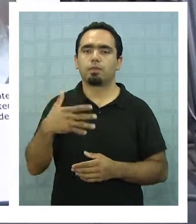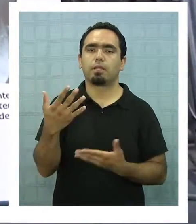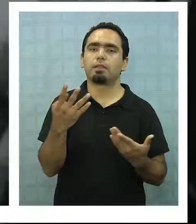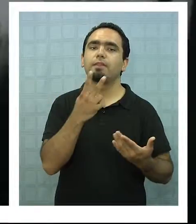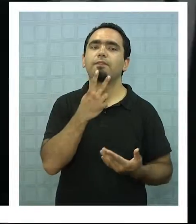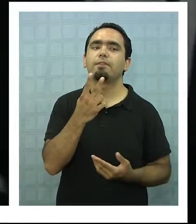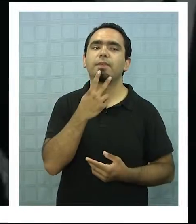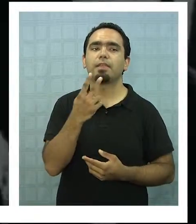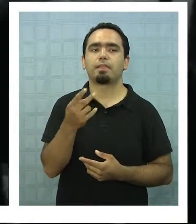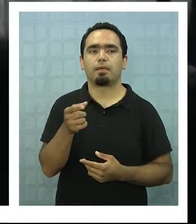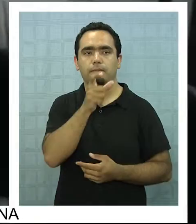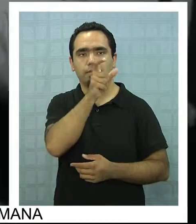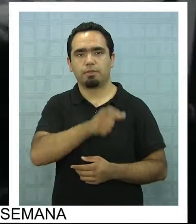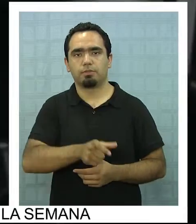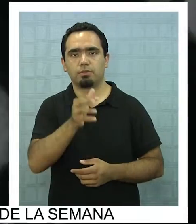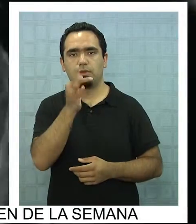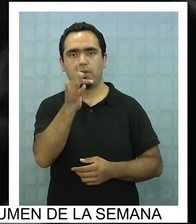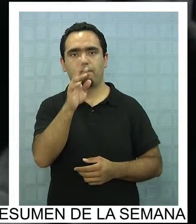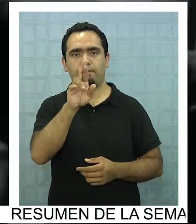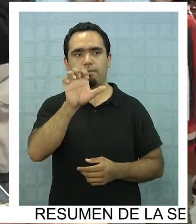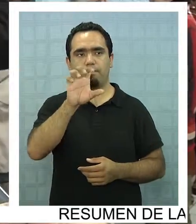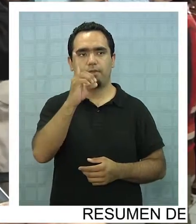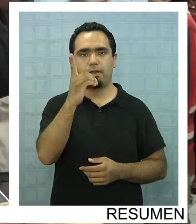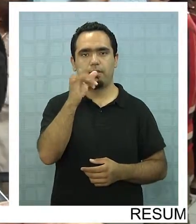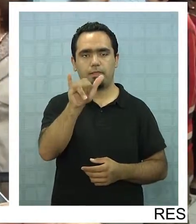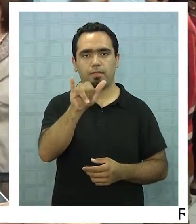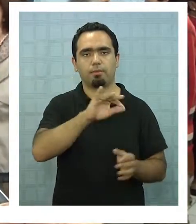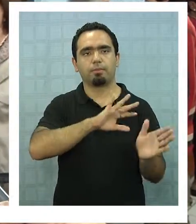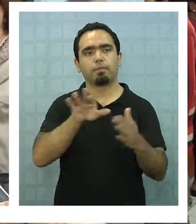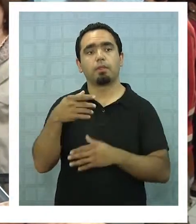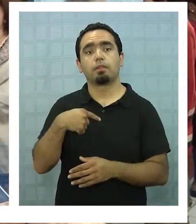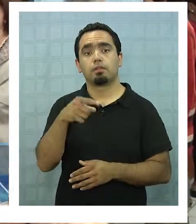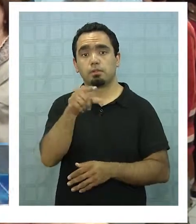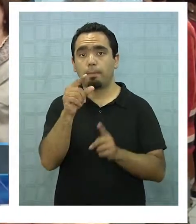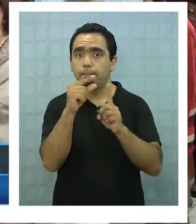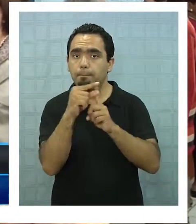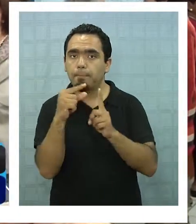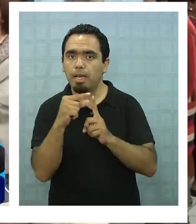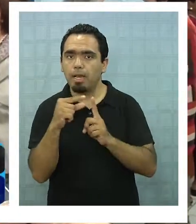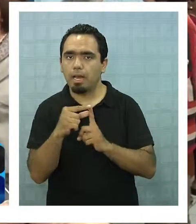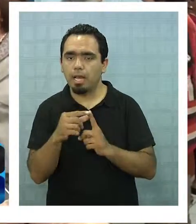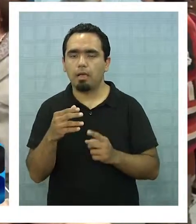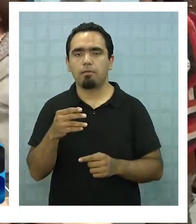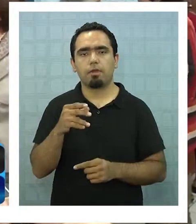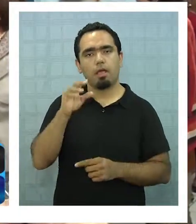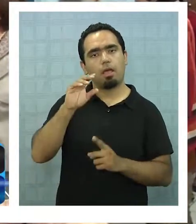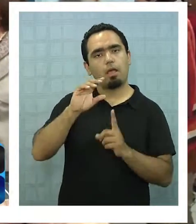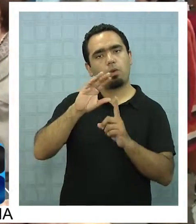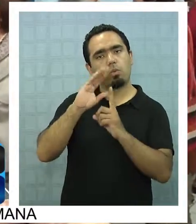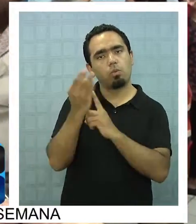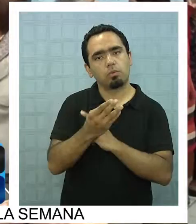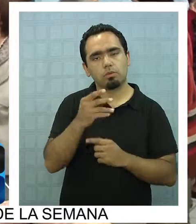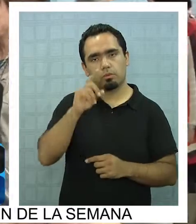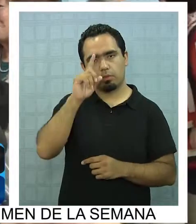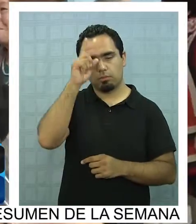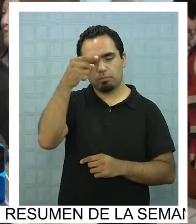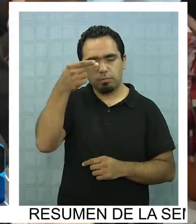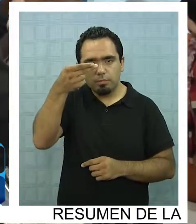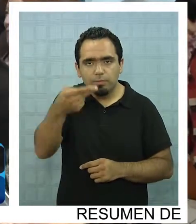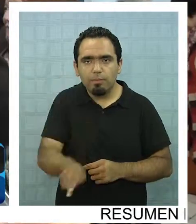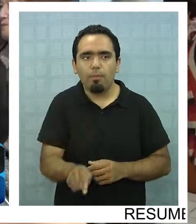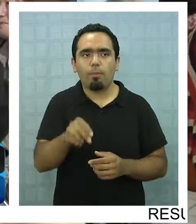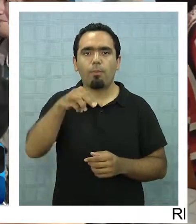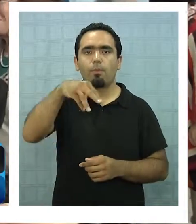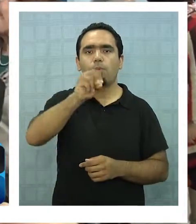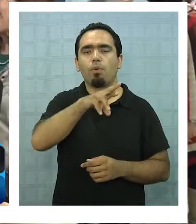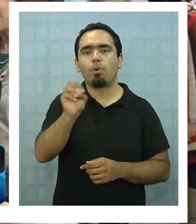Es un libro que está escrito con puras palabras morrinas además, tanto es así que cuando terminé el libro, algo